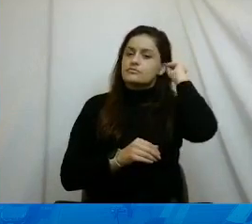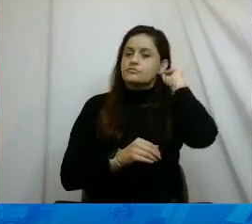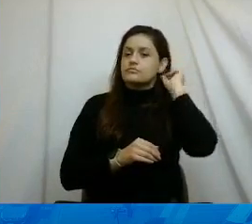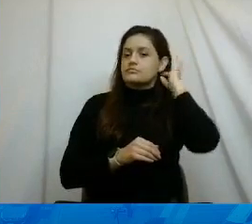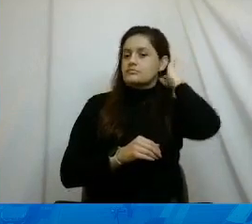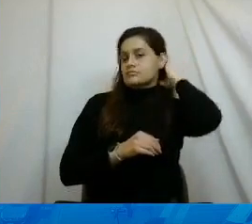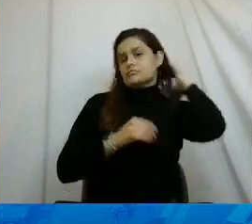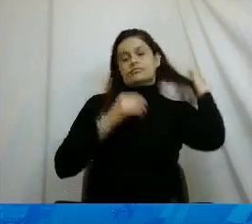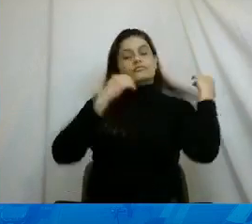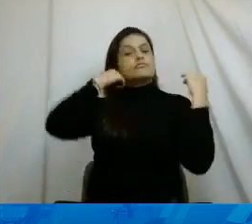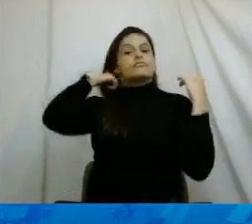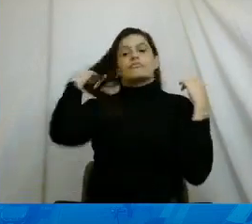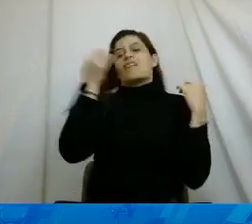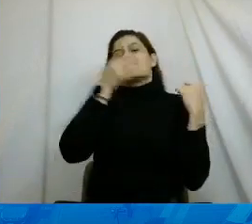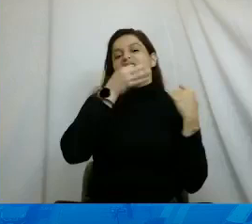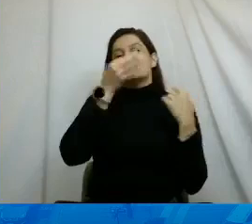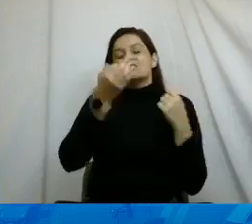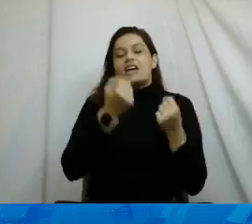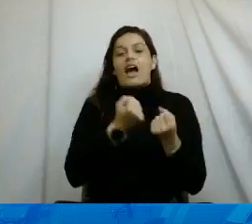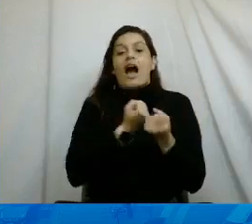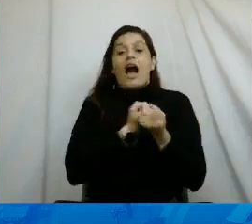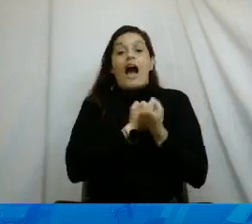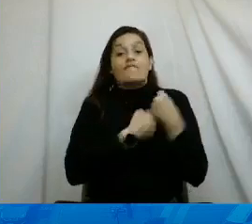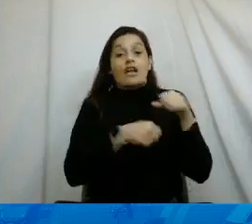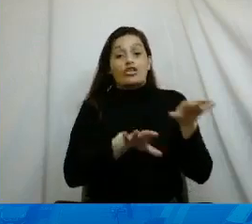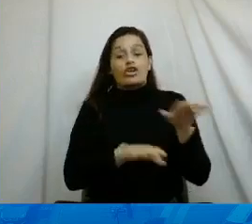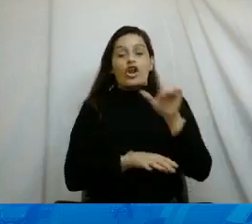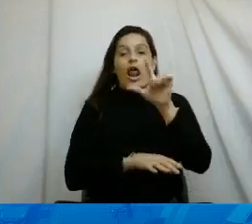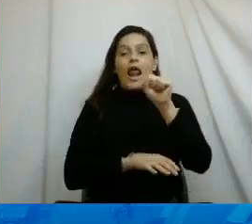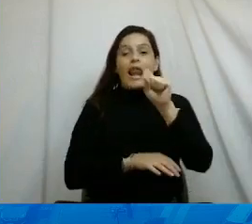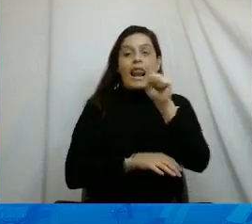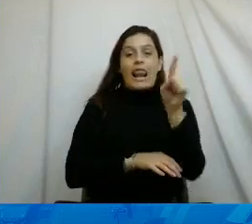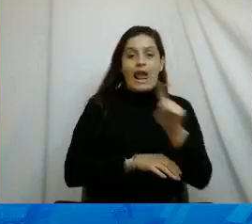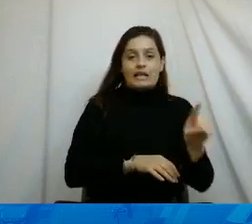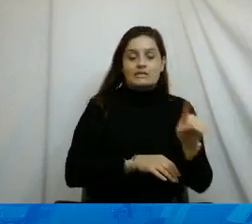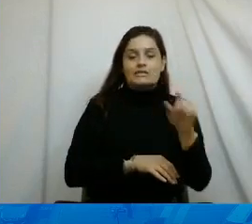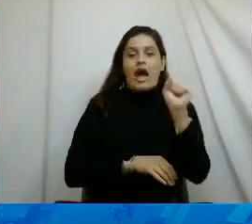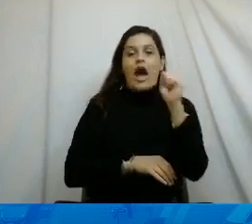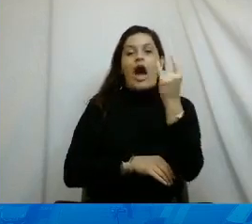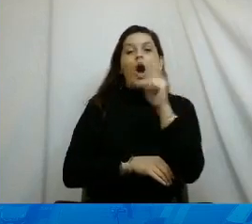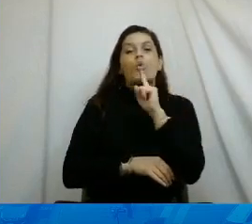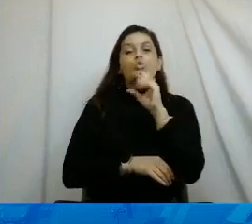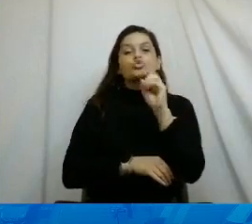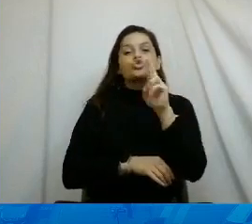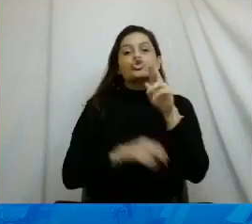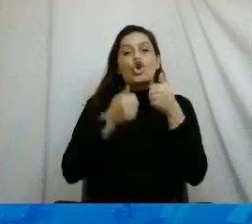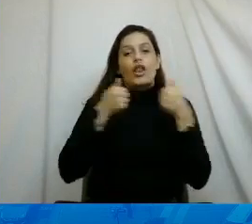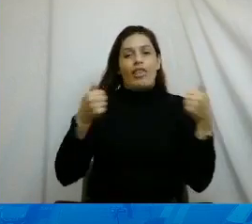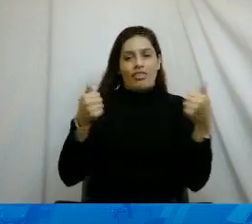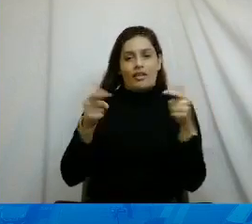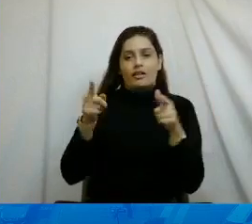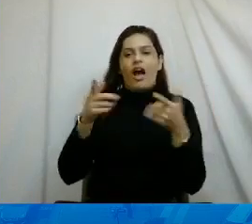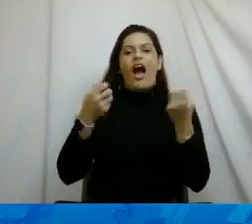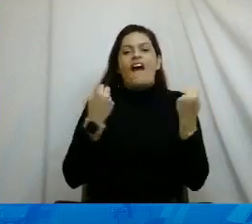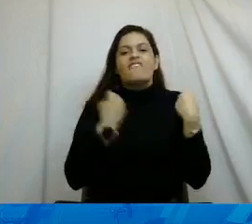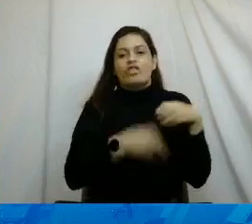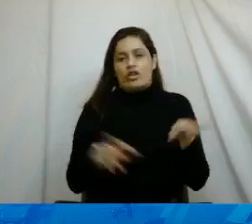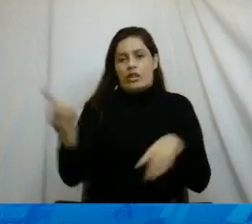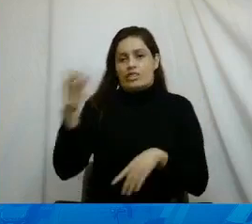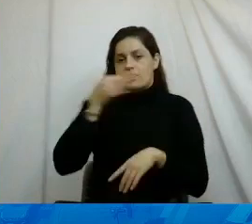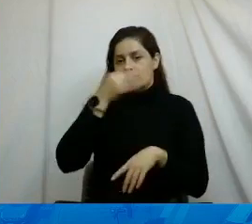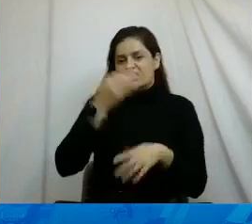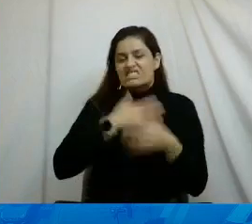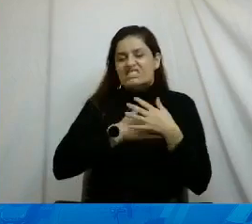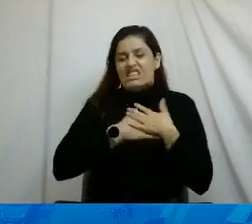las autoridades. Ya. Bueno, comentarles que nosotros hemos generado distintas actividades con la comunidad de Mayarauco. De